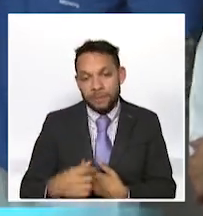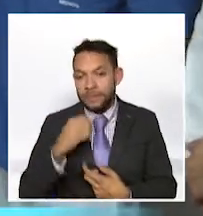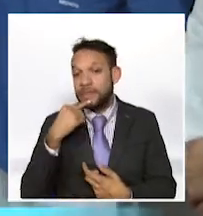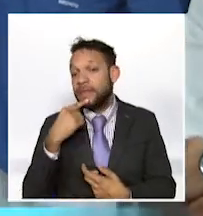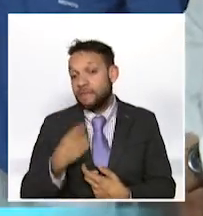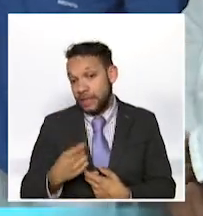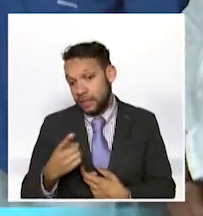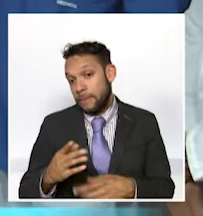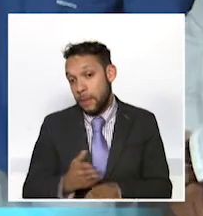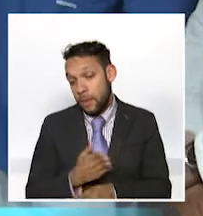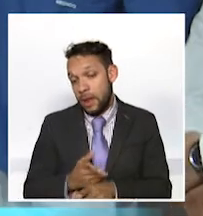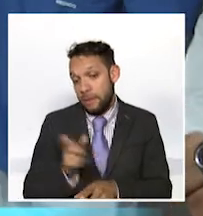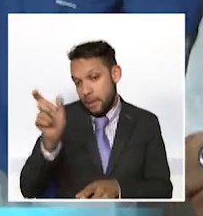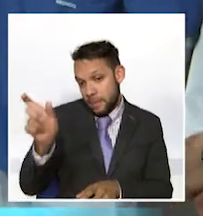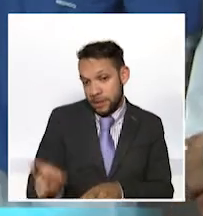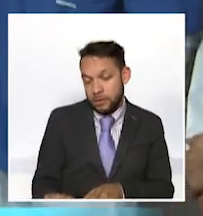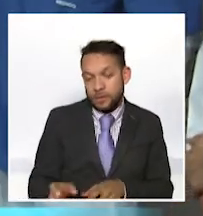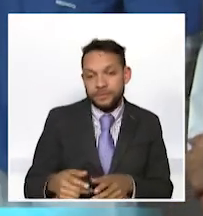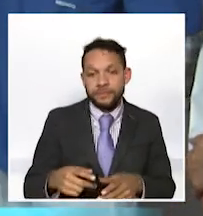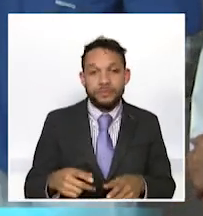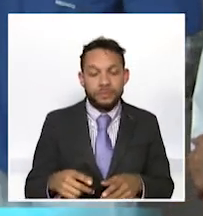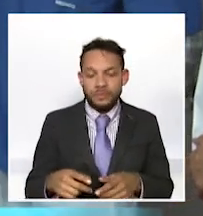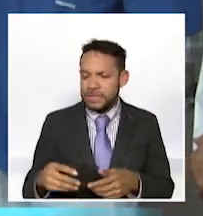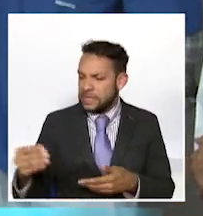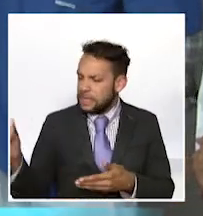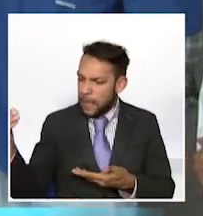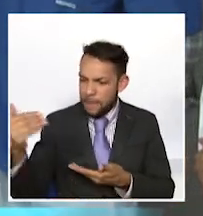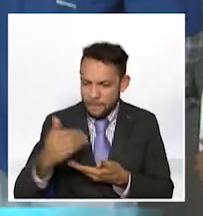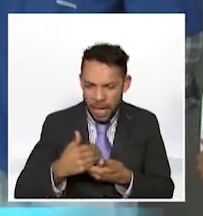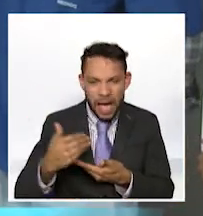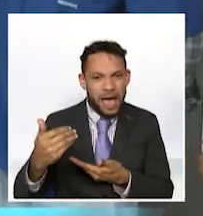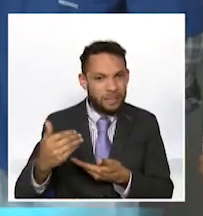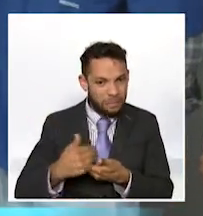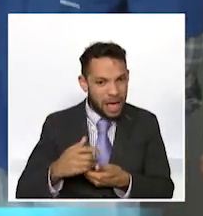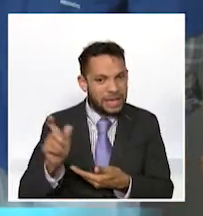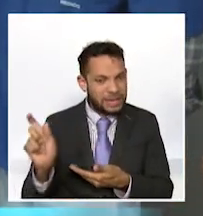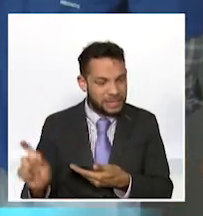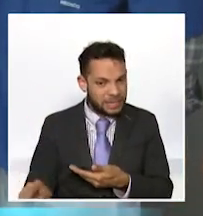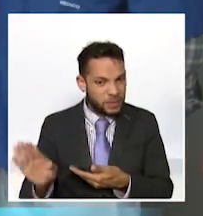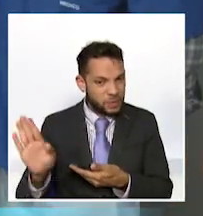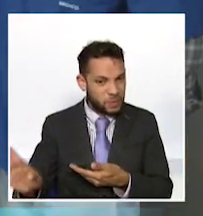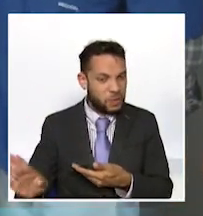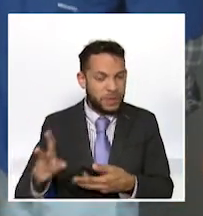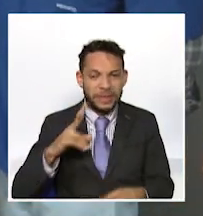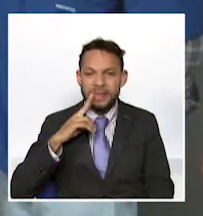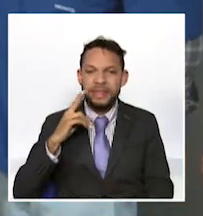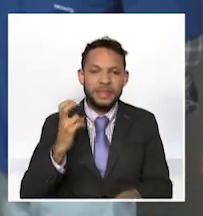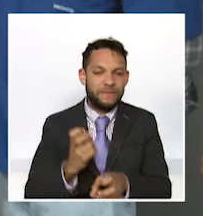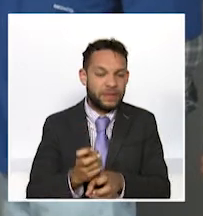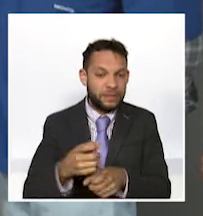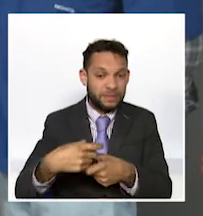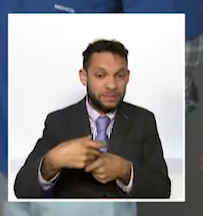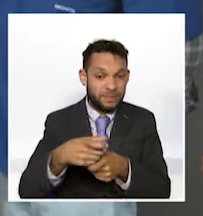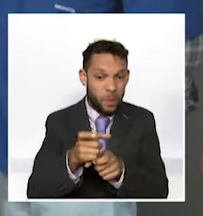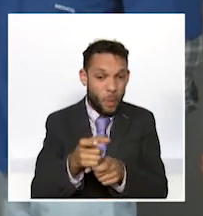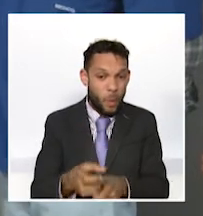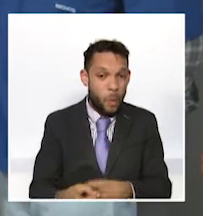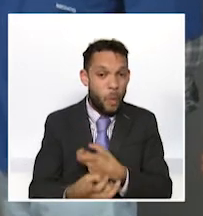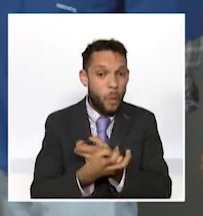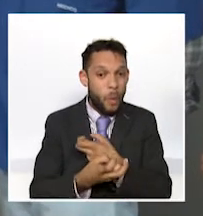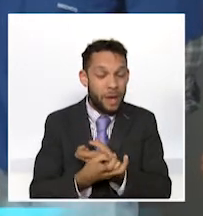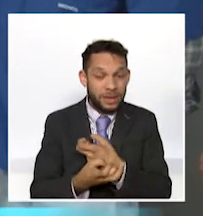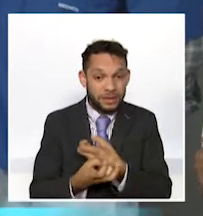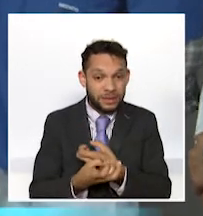acá. ¿Sí? Una consulta muy común es el famoso ciático, y es simplemente una hernia que comprime este nerviecito